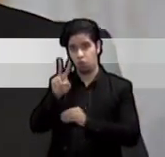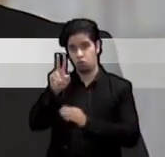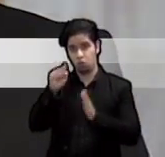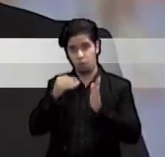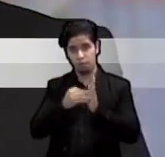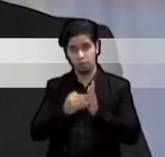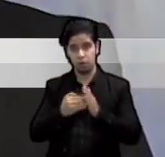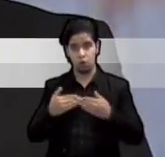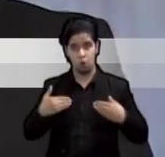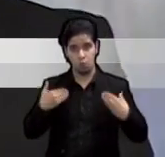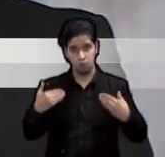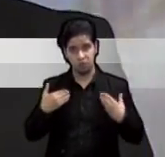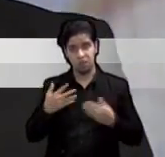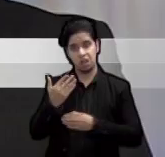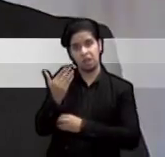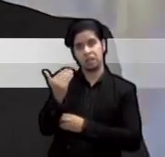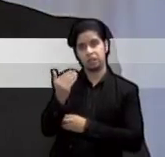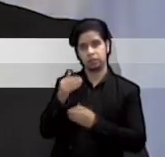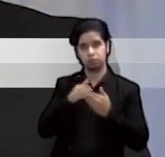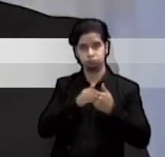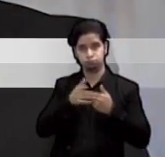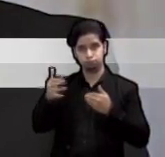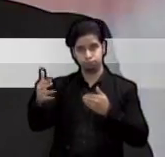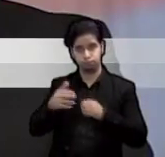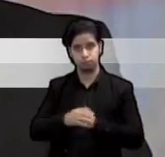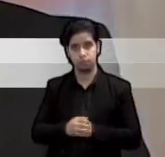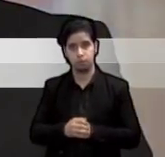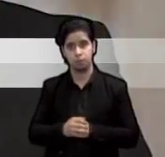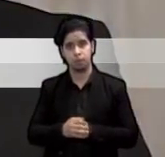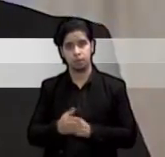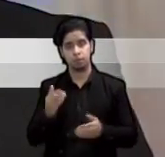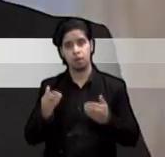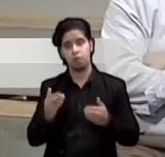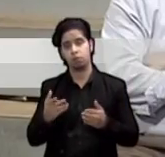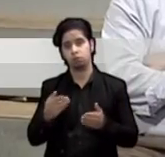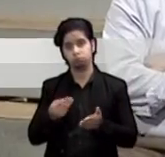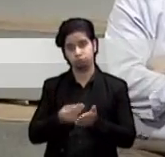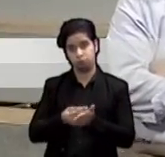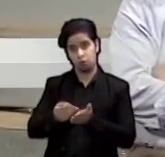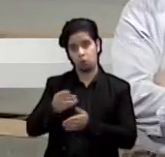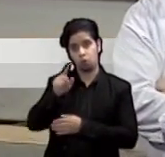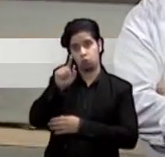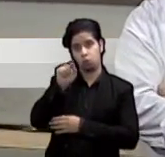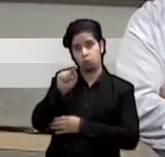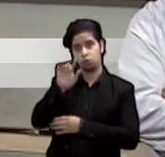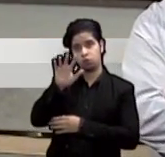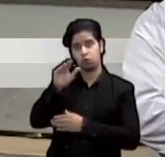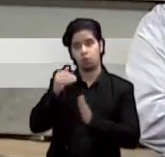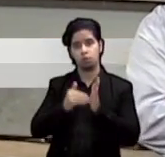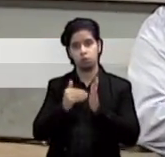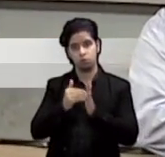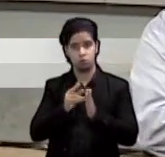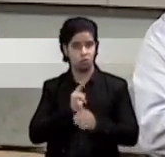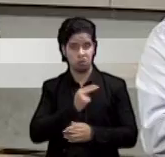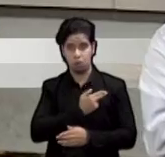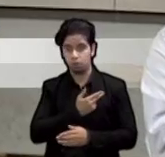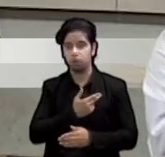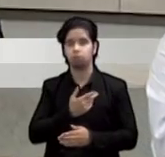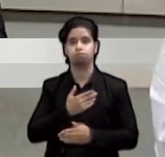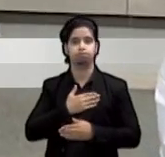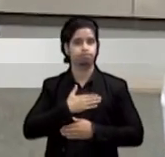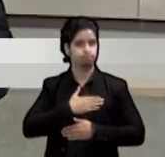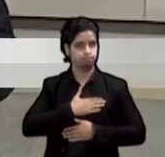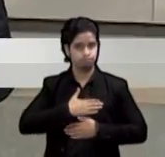edad de 15 años en adelante, e igualmente con una inversión de casi 1.5 millones de dólares. Estamos bien contentos, ha sido complejo